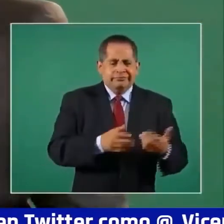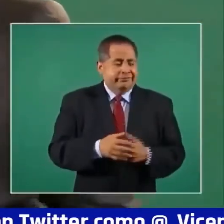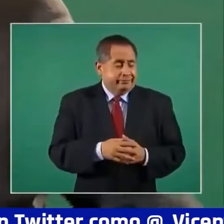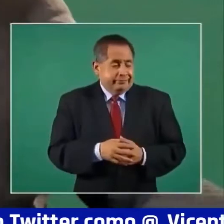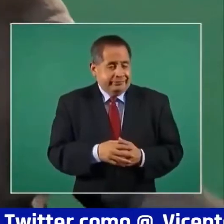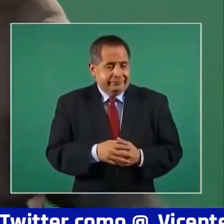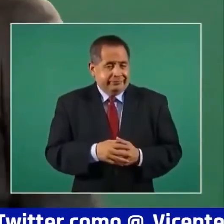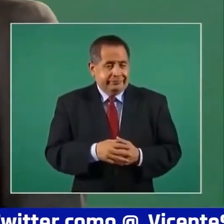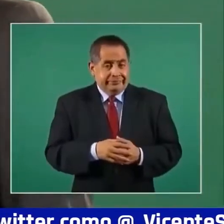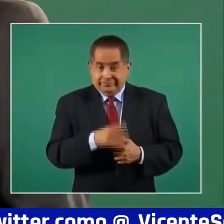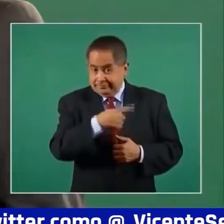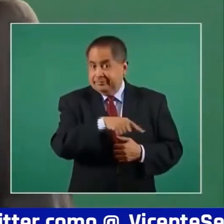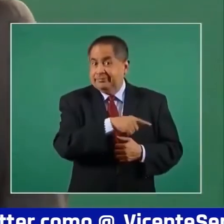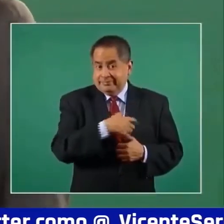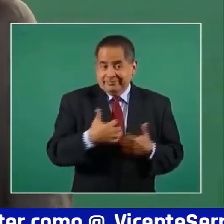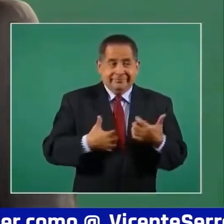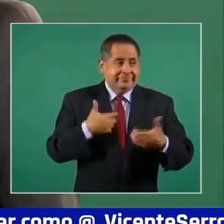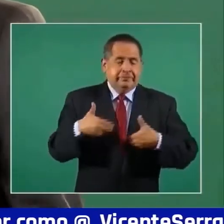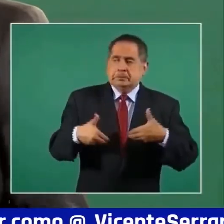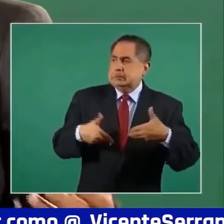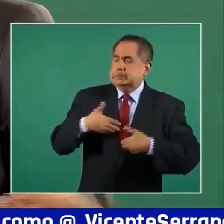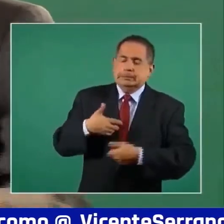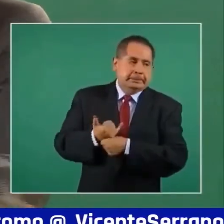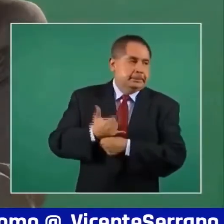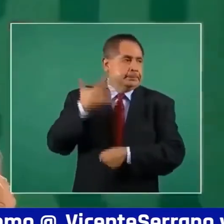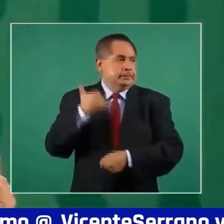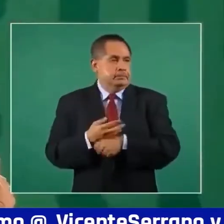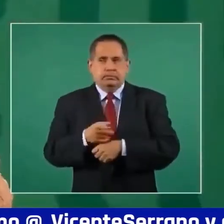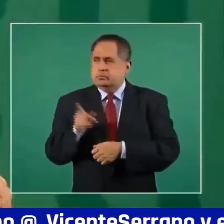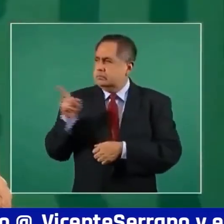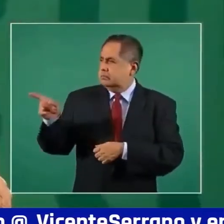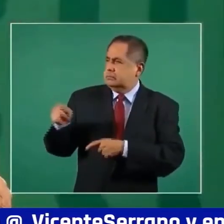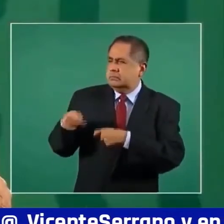porque les molesta mucho que se ayude al pueblo,